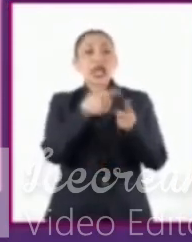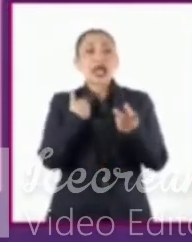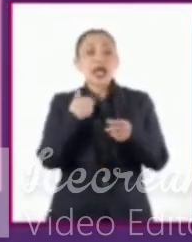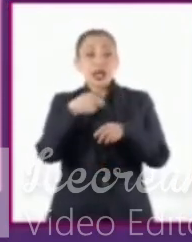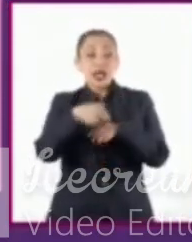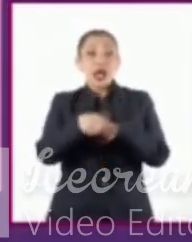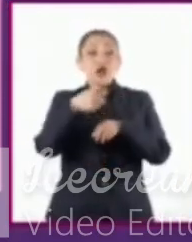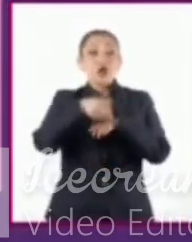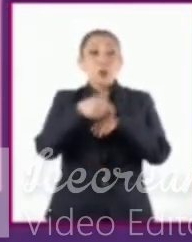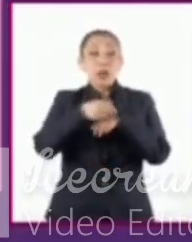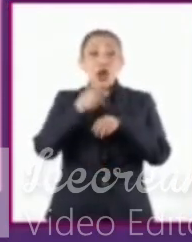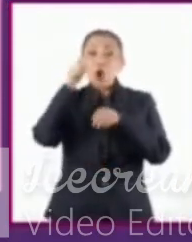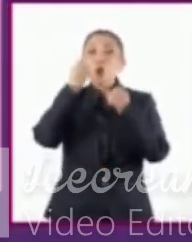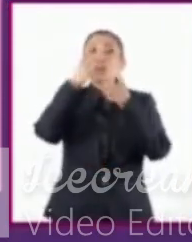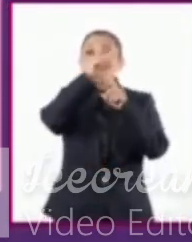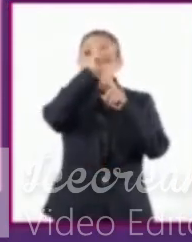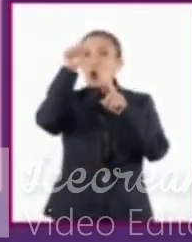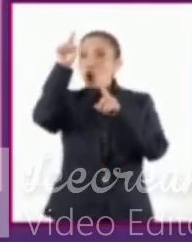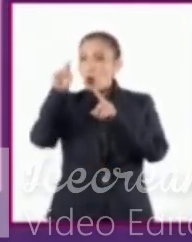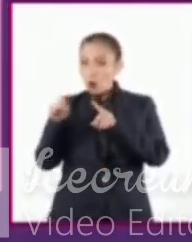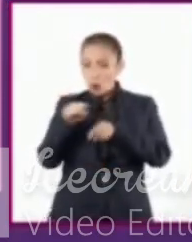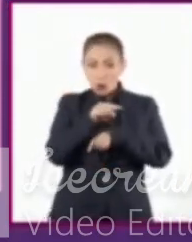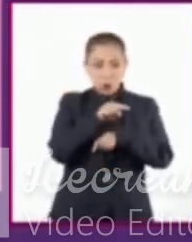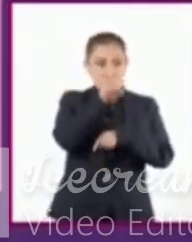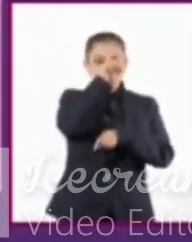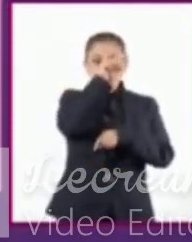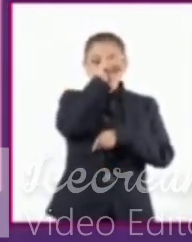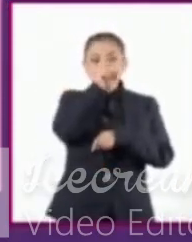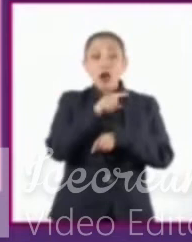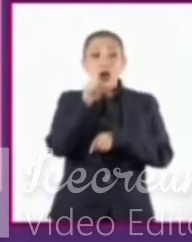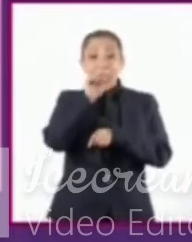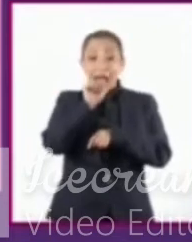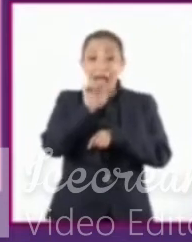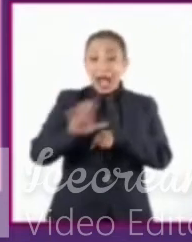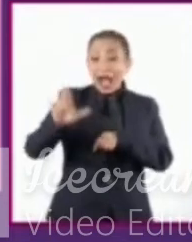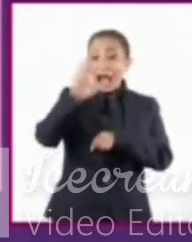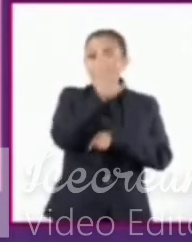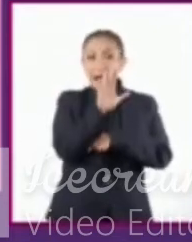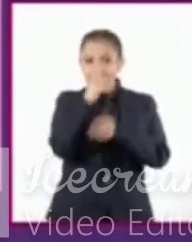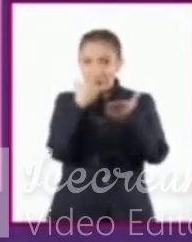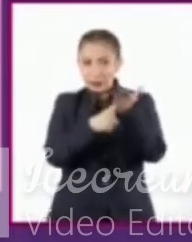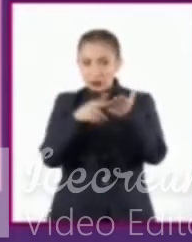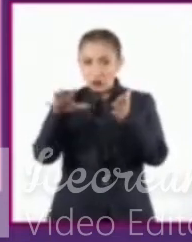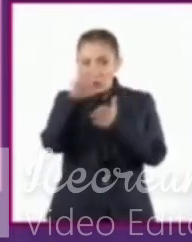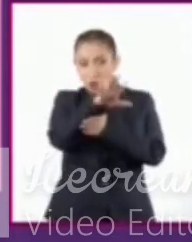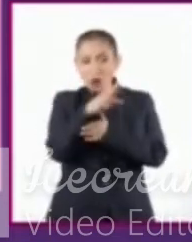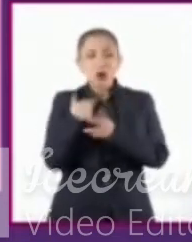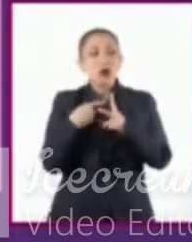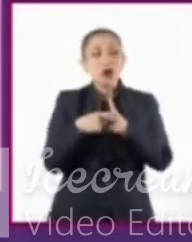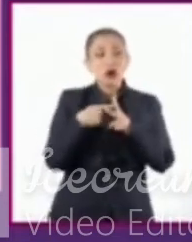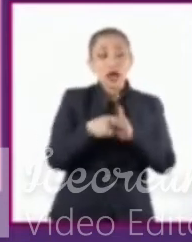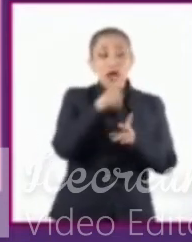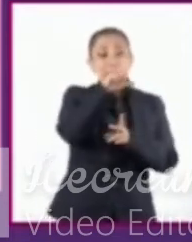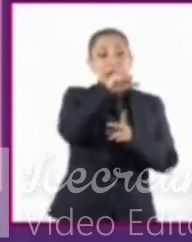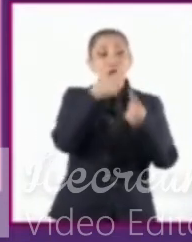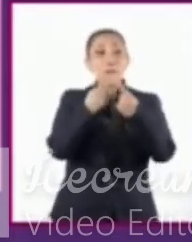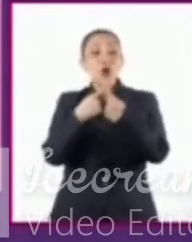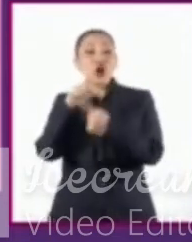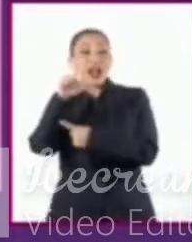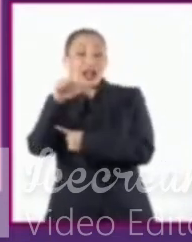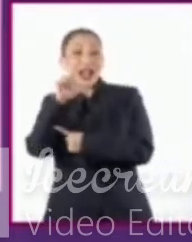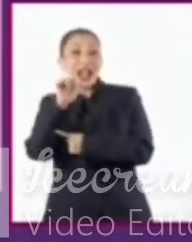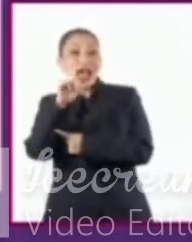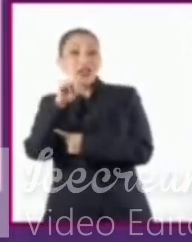medida de cada lado del terreno, con forma cuadrada. El área de un cuadrado se calcula multiplicando lado por lado, o